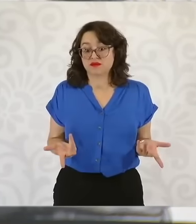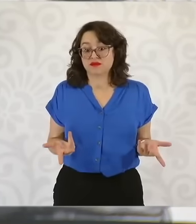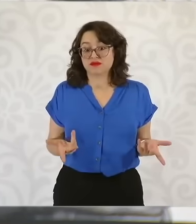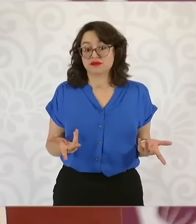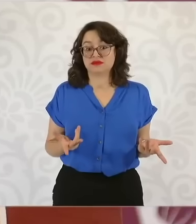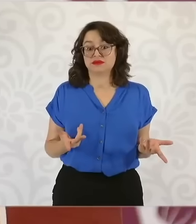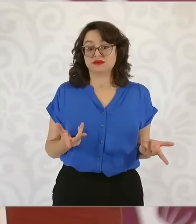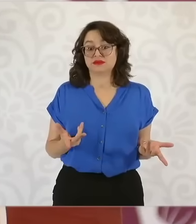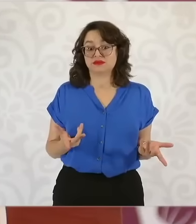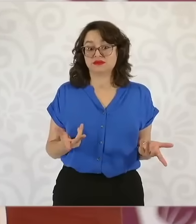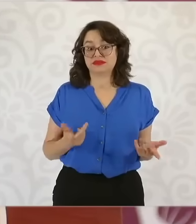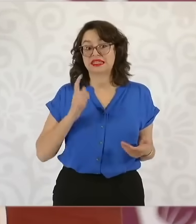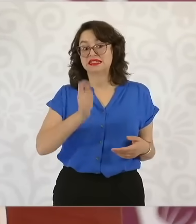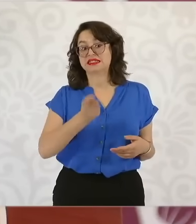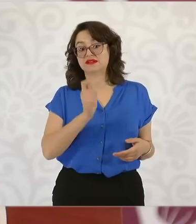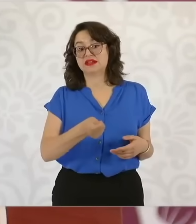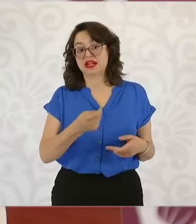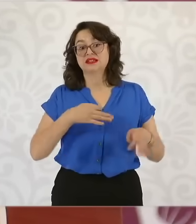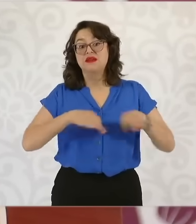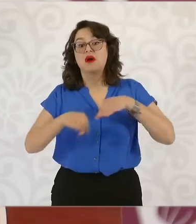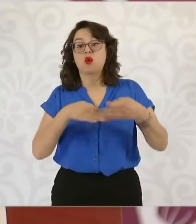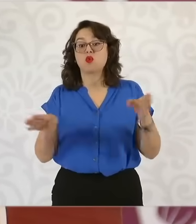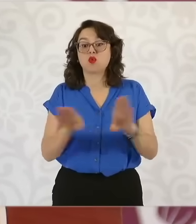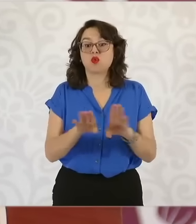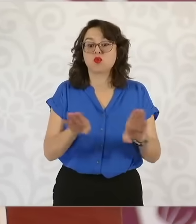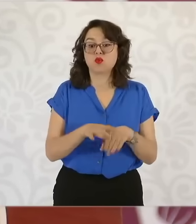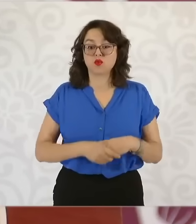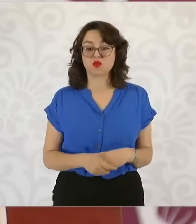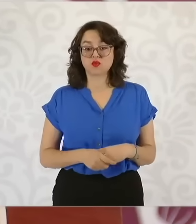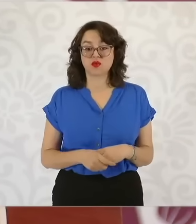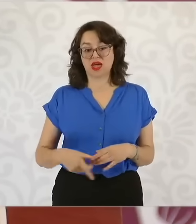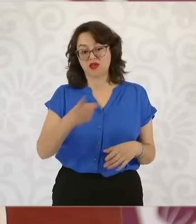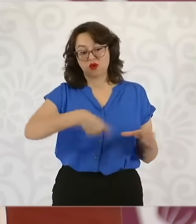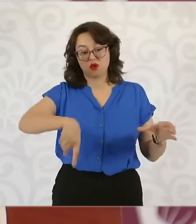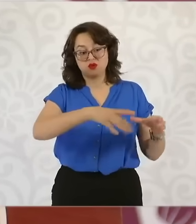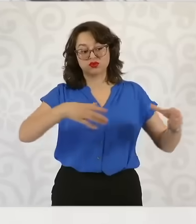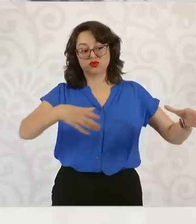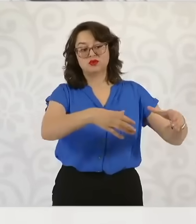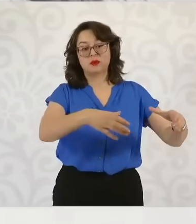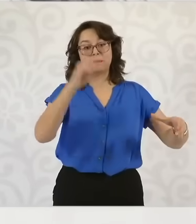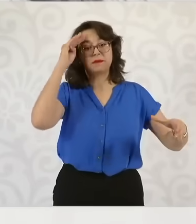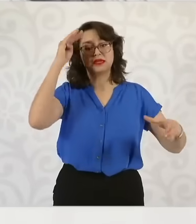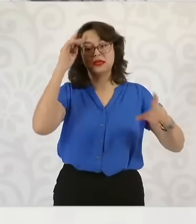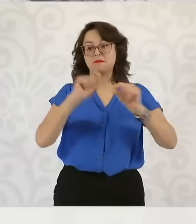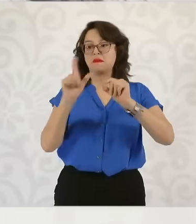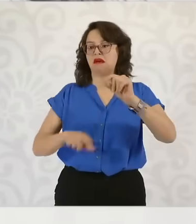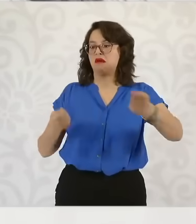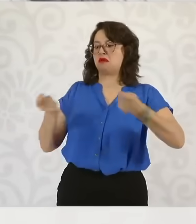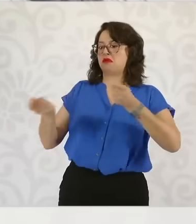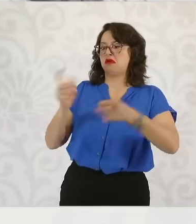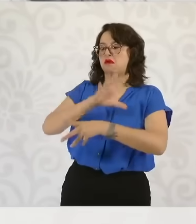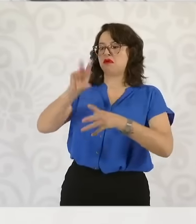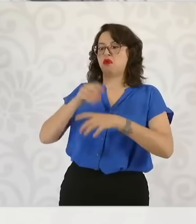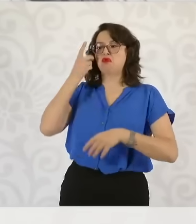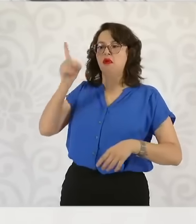aliado a un grupo que pensó que era dueño de México. Afortunadamente en 2018